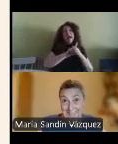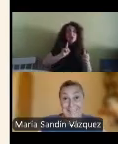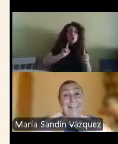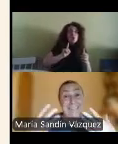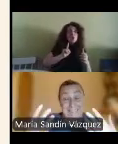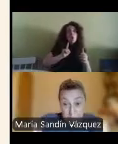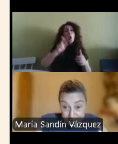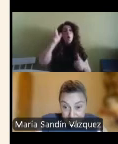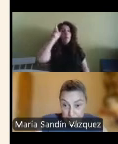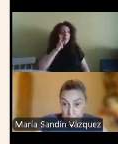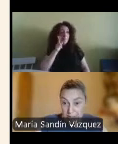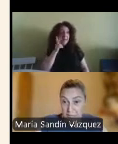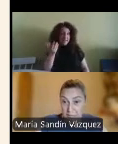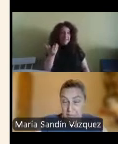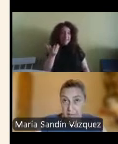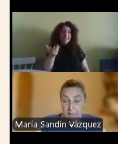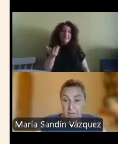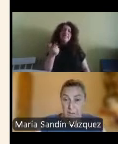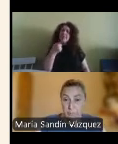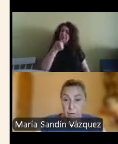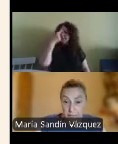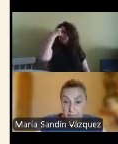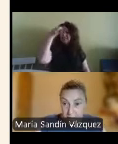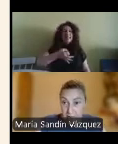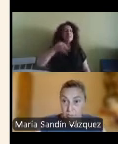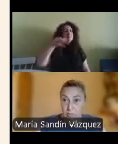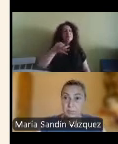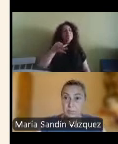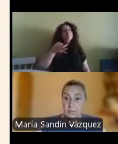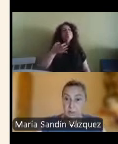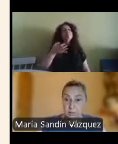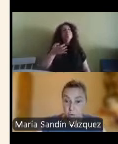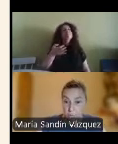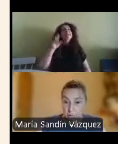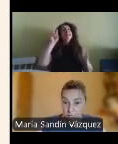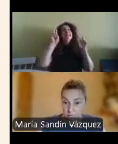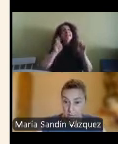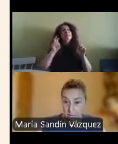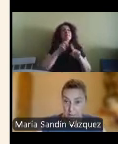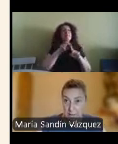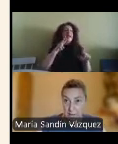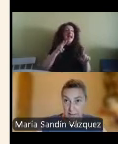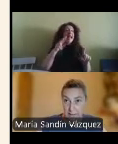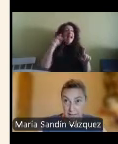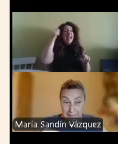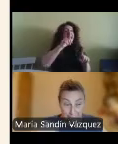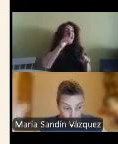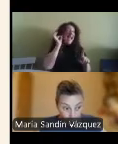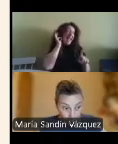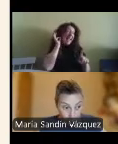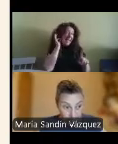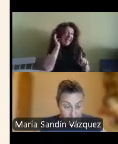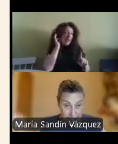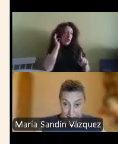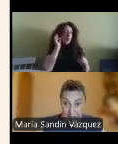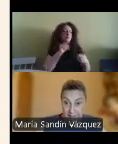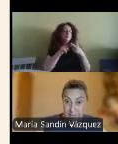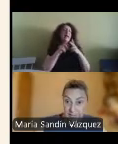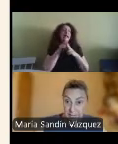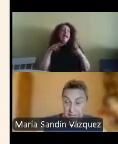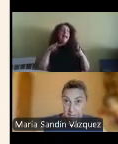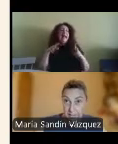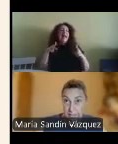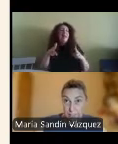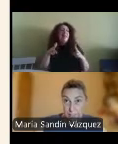en cuenta también simultáneamente el enfoque de género, de derechos humanos y lo que conlleva